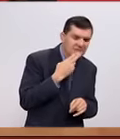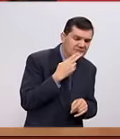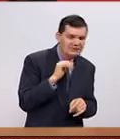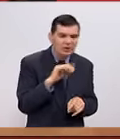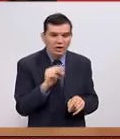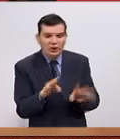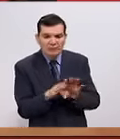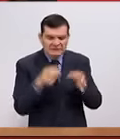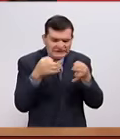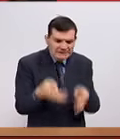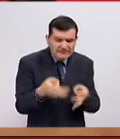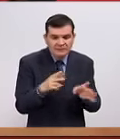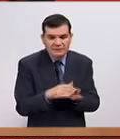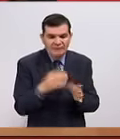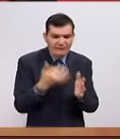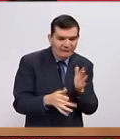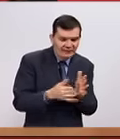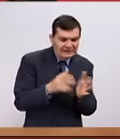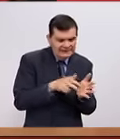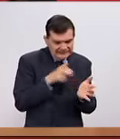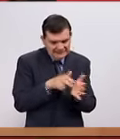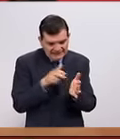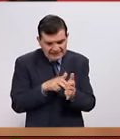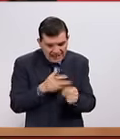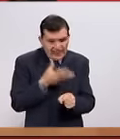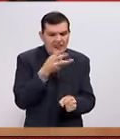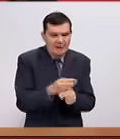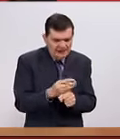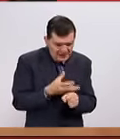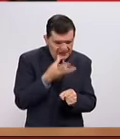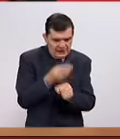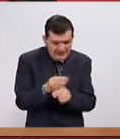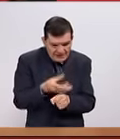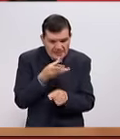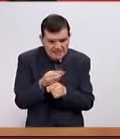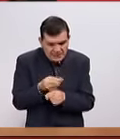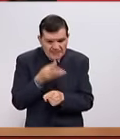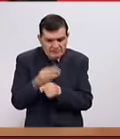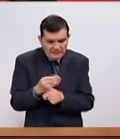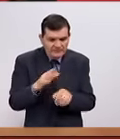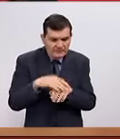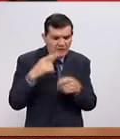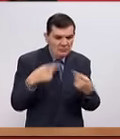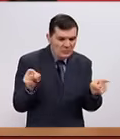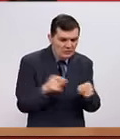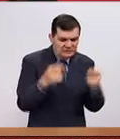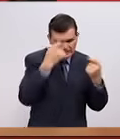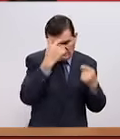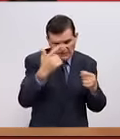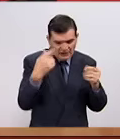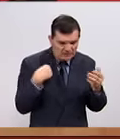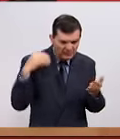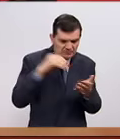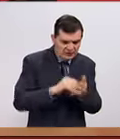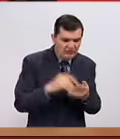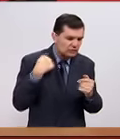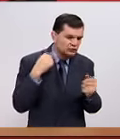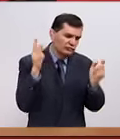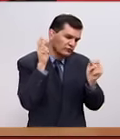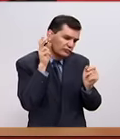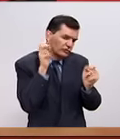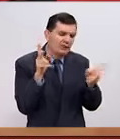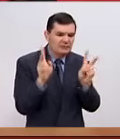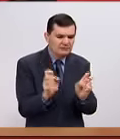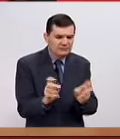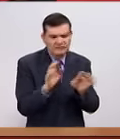no entonces dijimos le falta entonces hicimos una reedición de todo el material mandamos a hacer música original una nueva edición de audio